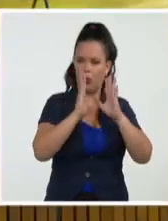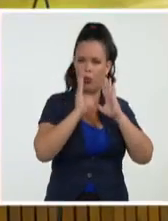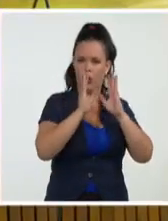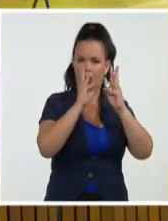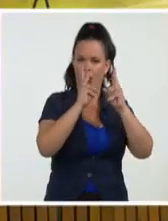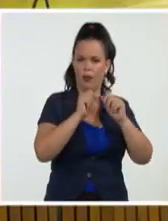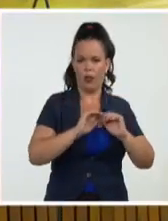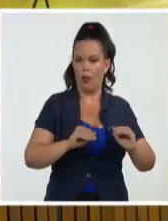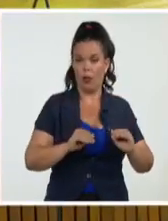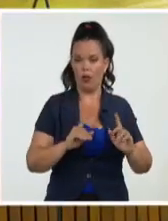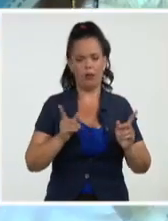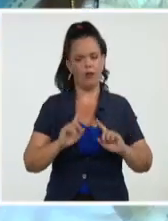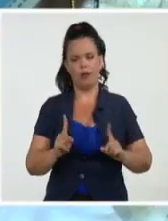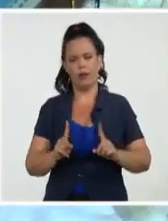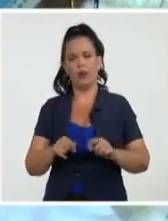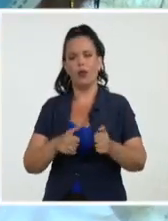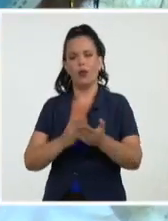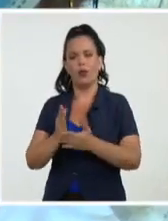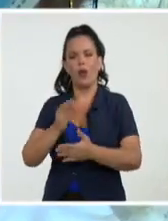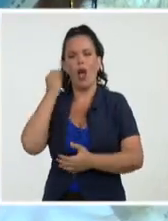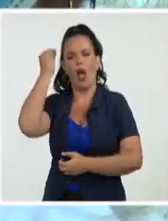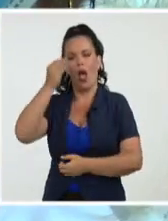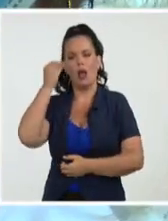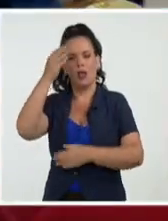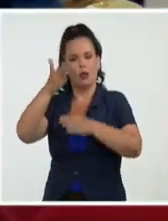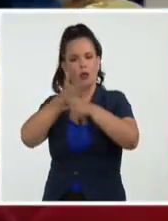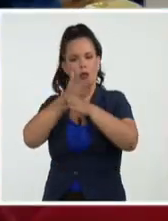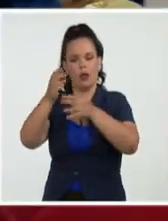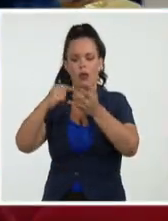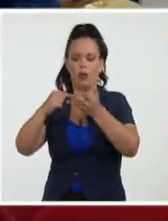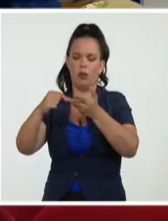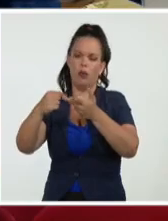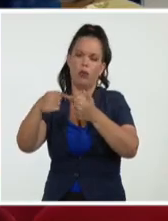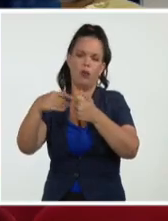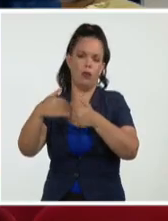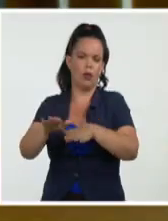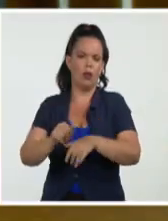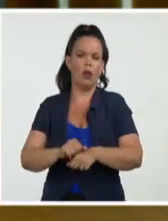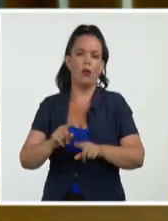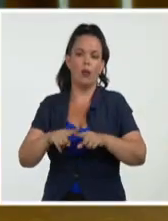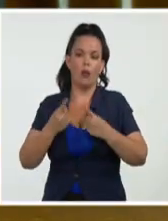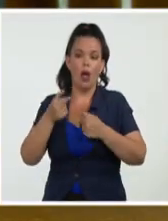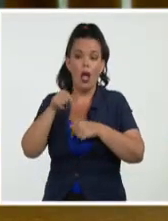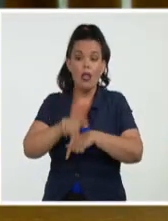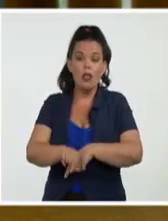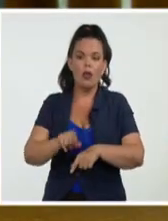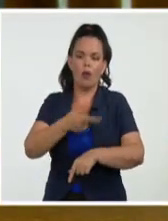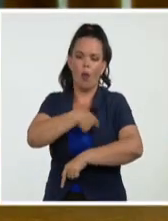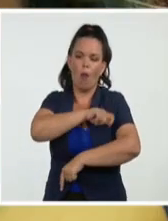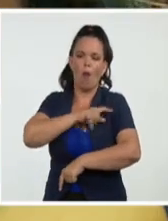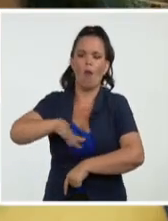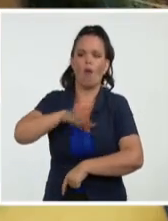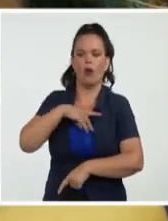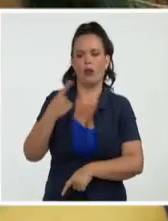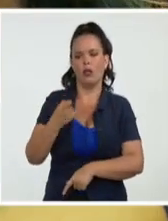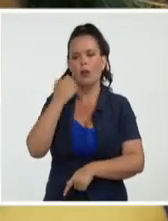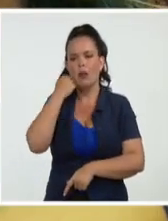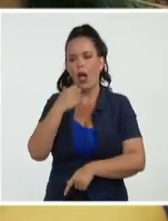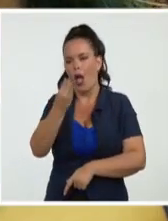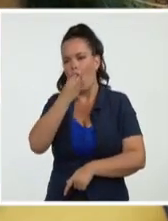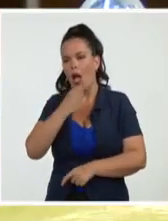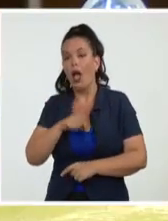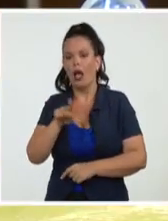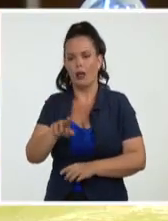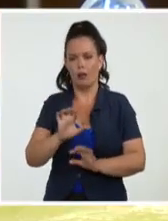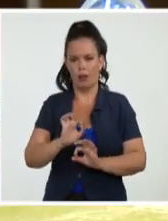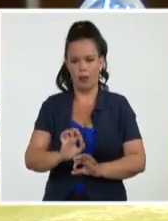que se analizó lo que no se logra aún. La mesa familiar demanda de una mayor presencia de alimentos. El miembro del Comité Central y primer secretario del partido